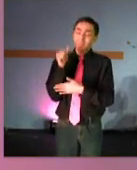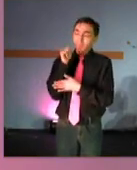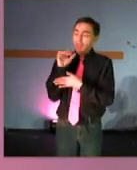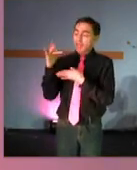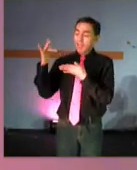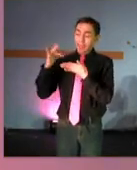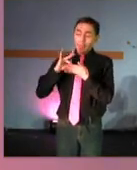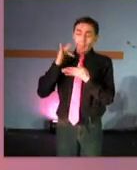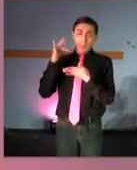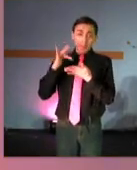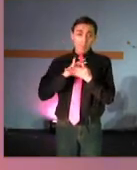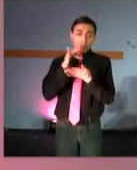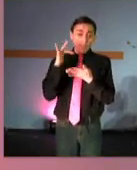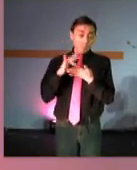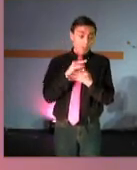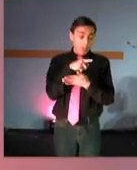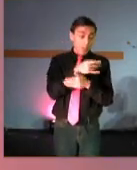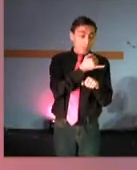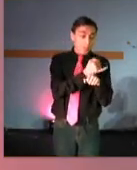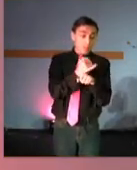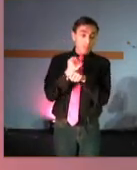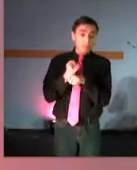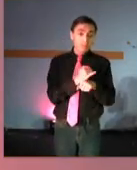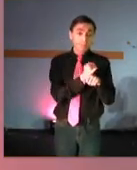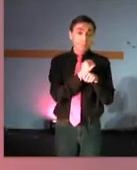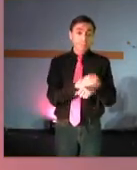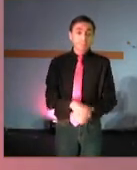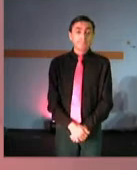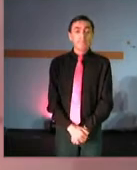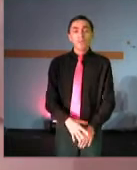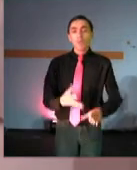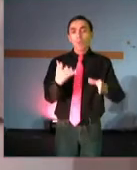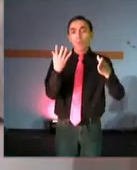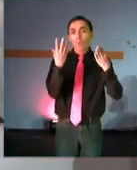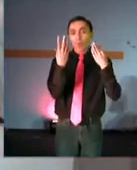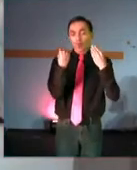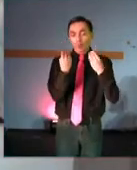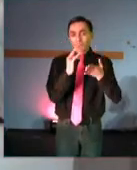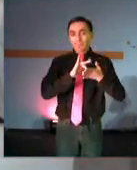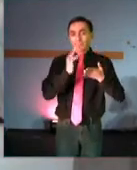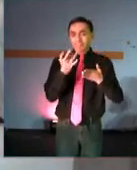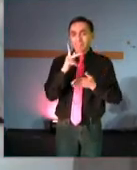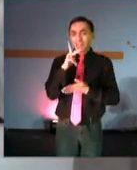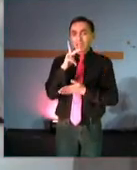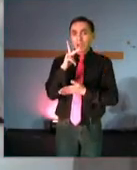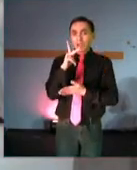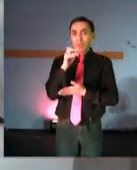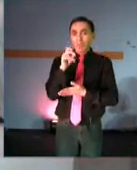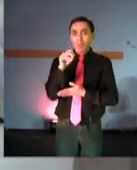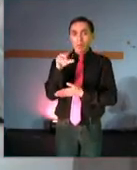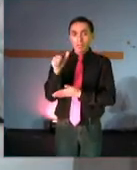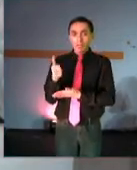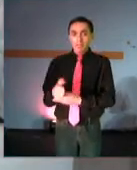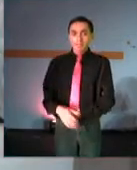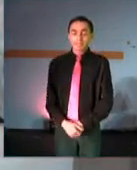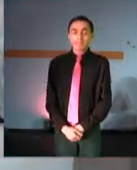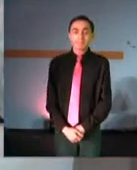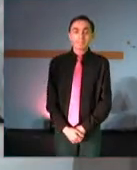también a estas investigaciones. Muchas gracias, Popolná, en el exilio, seguiremos en la lucha.